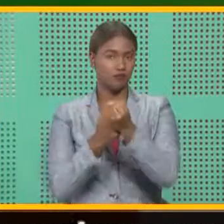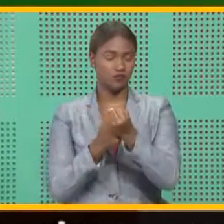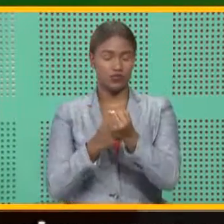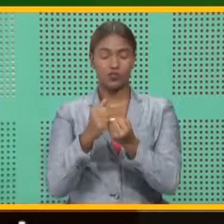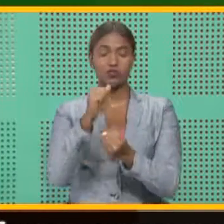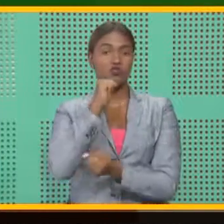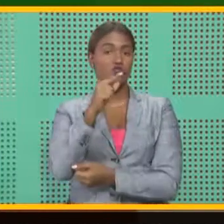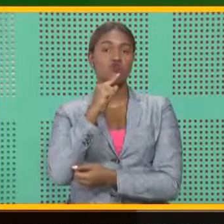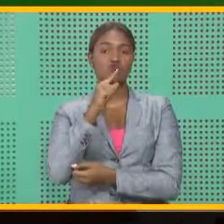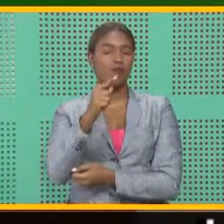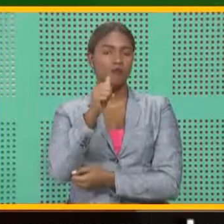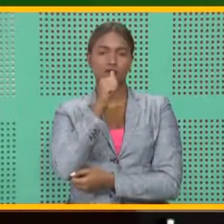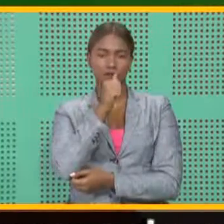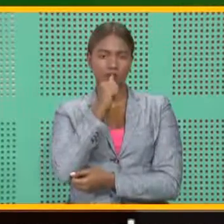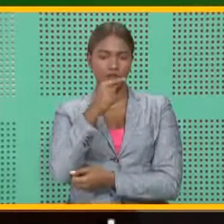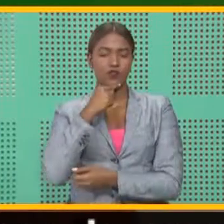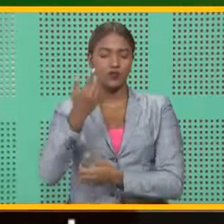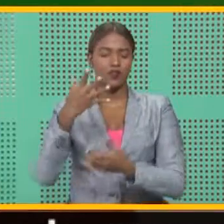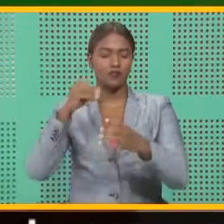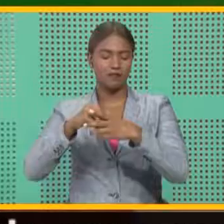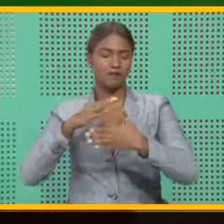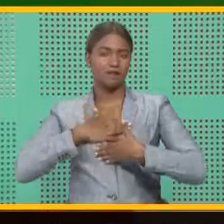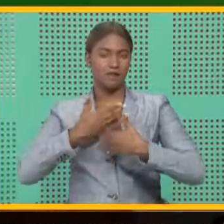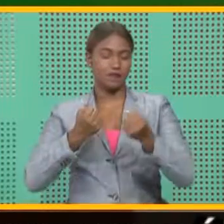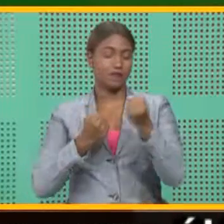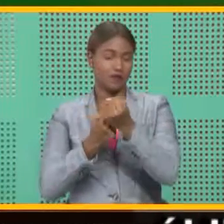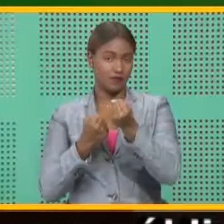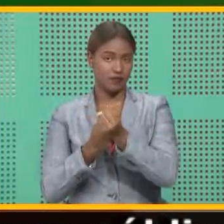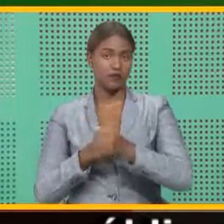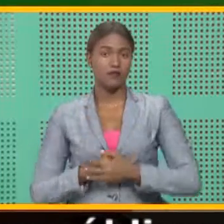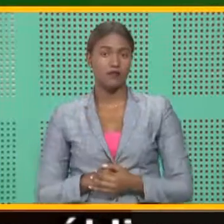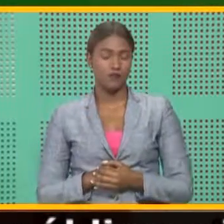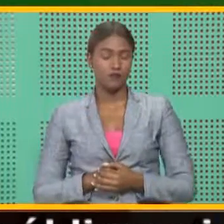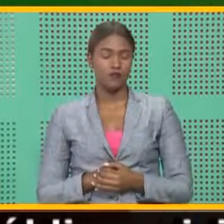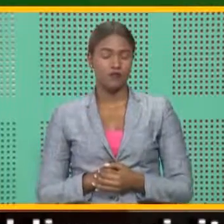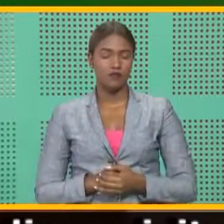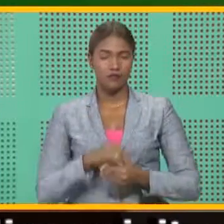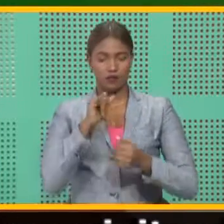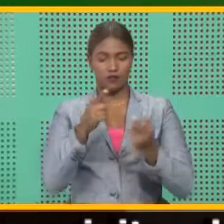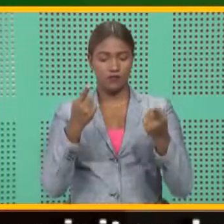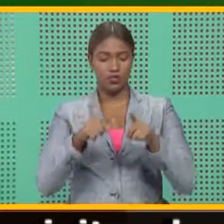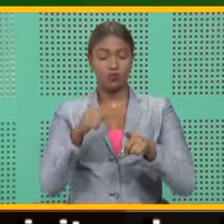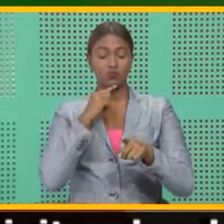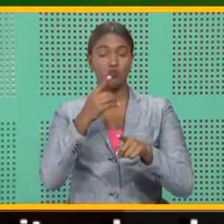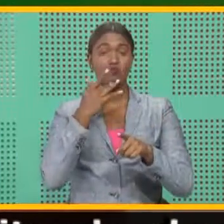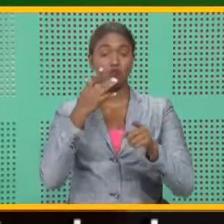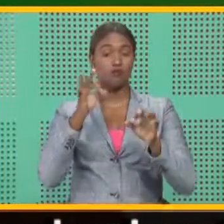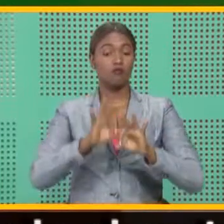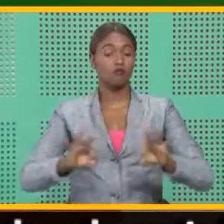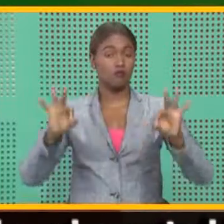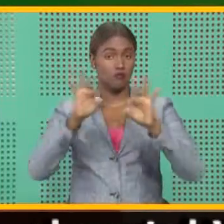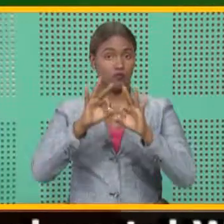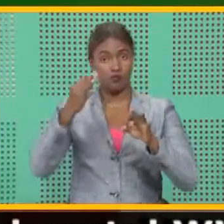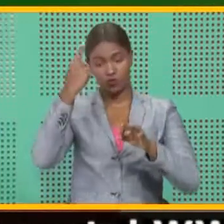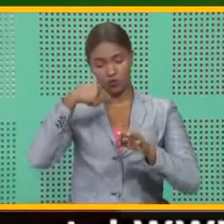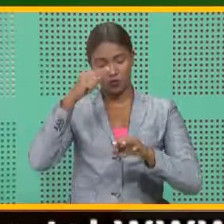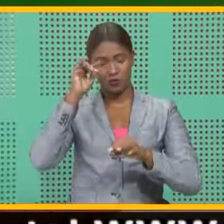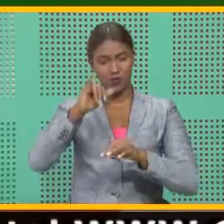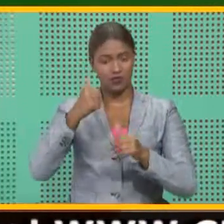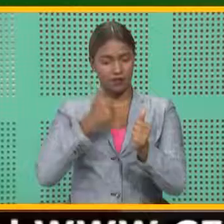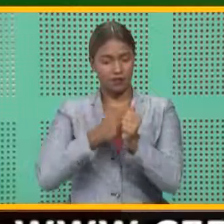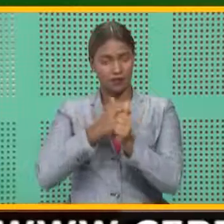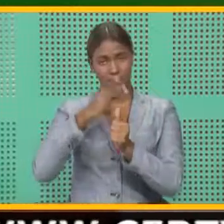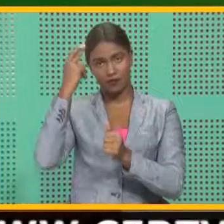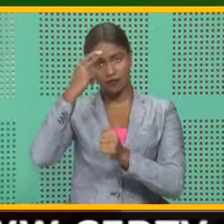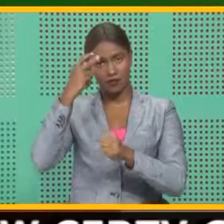No son privadas, sino de carácter solidario. Y esta condición es sumamente importante y por esa misma